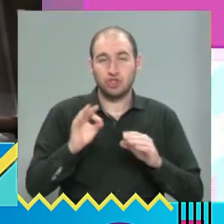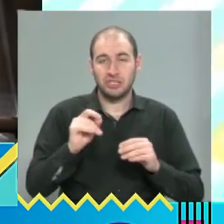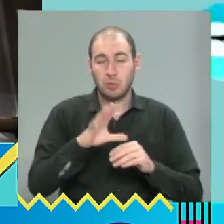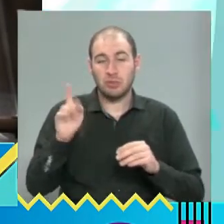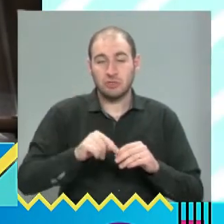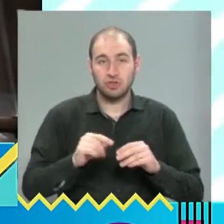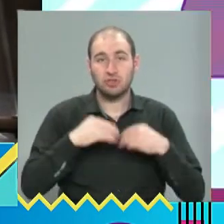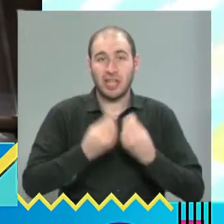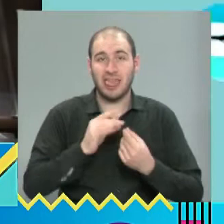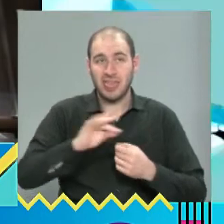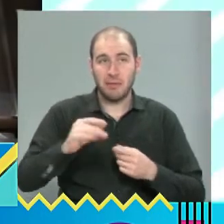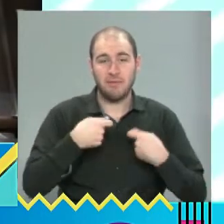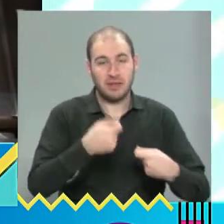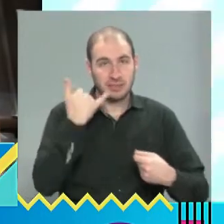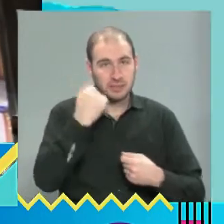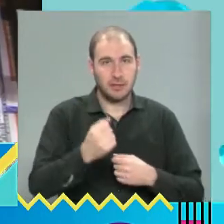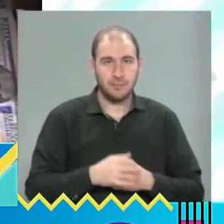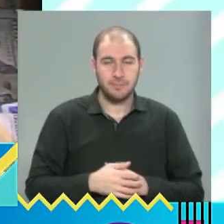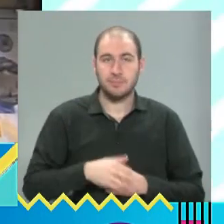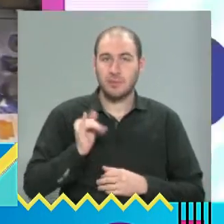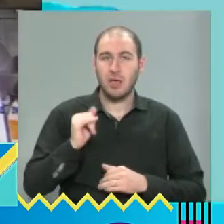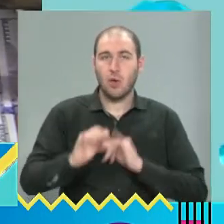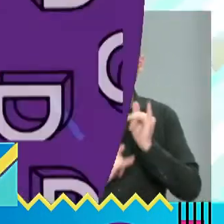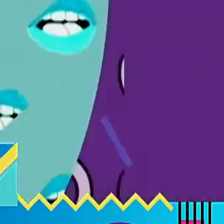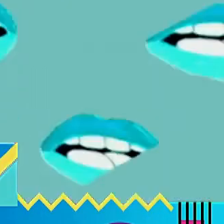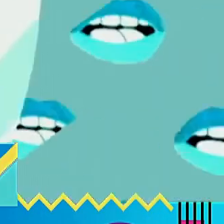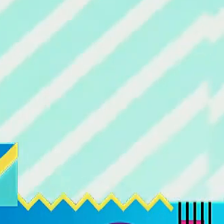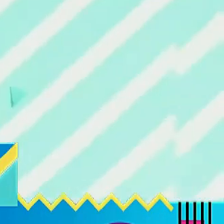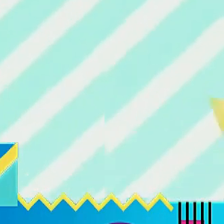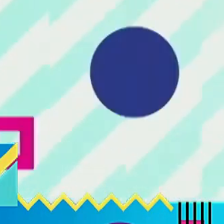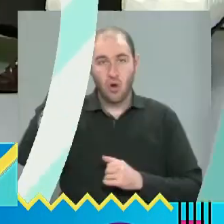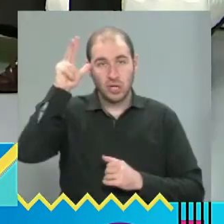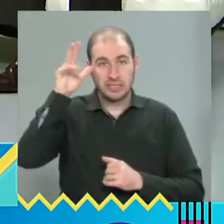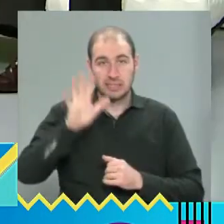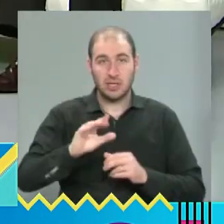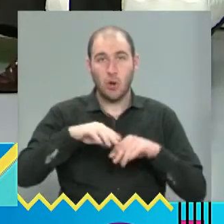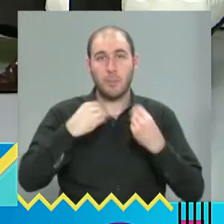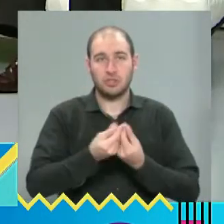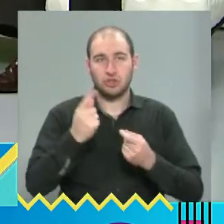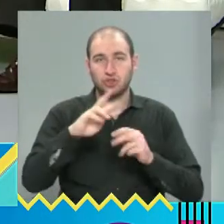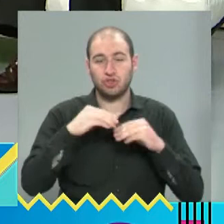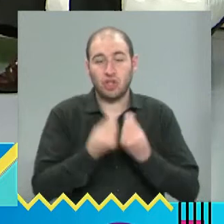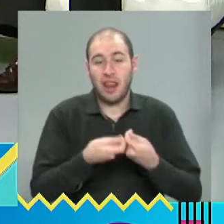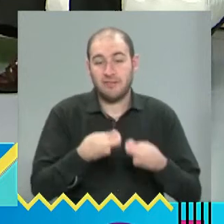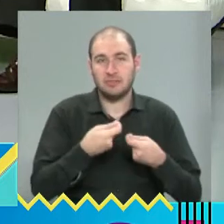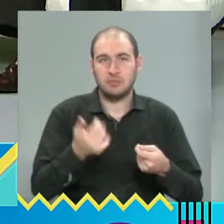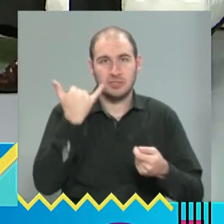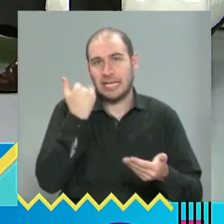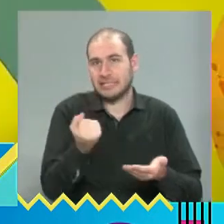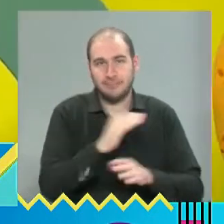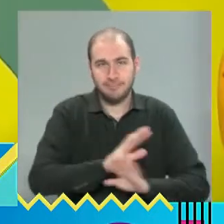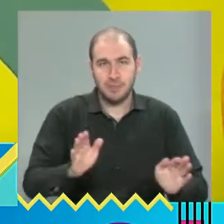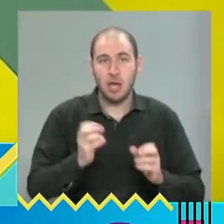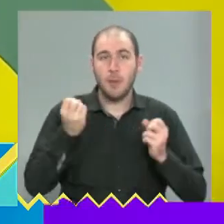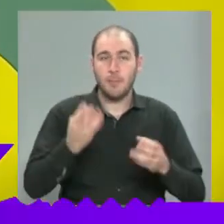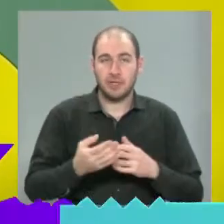fiscal esperado para este año ya está financiado. Sí, se habla del 85% de las necesidades de financiamiento ya están cubiertas, porque